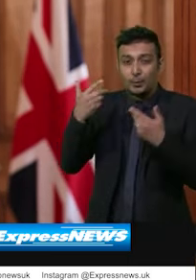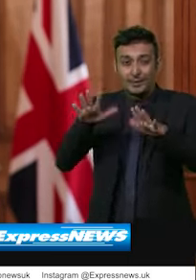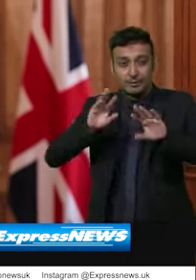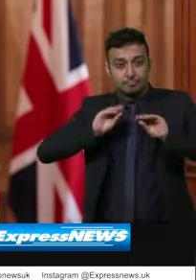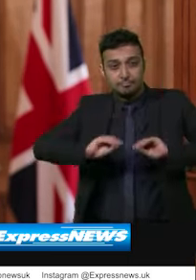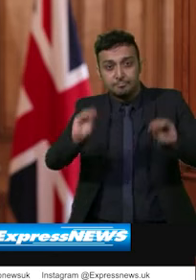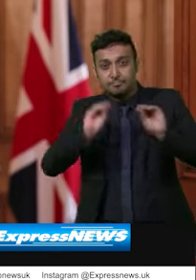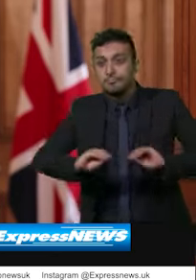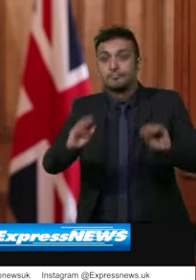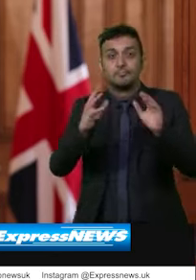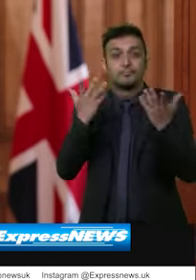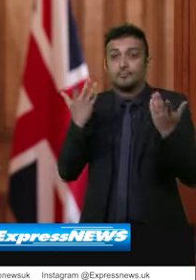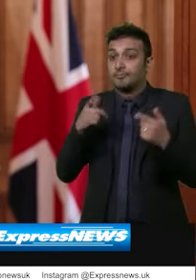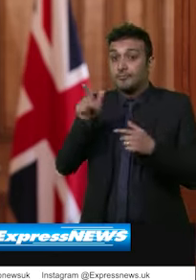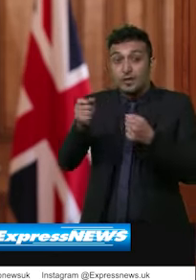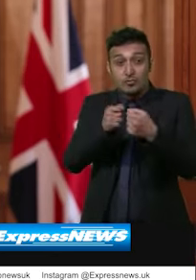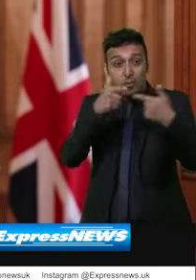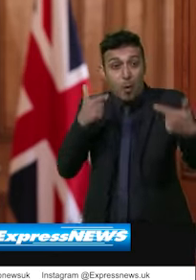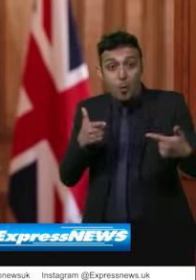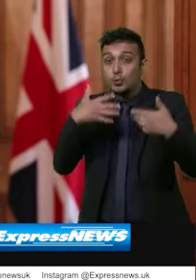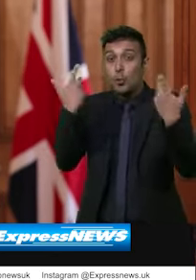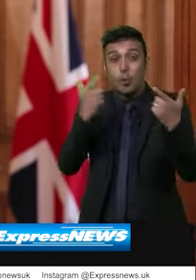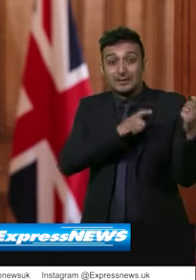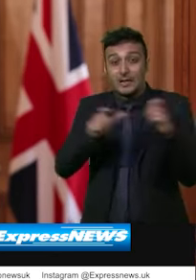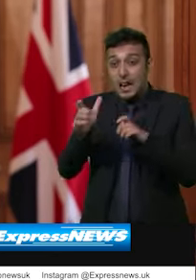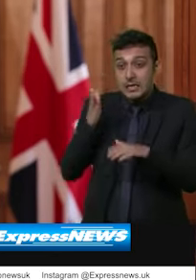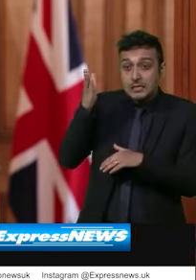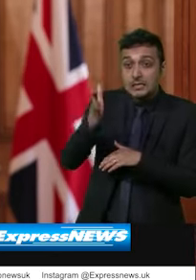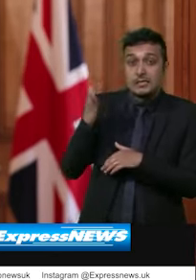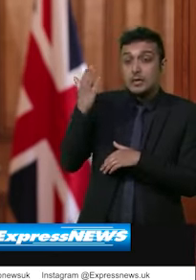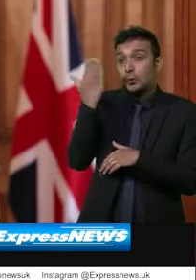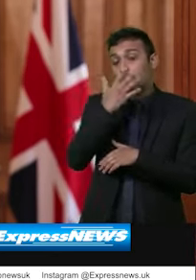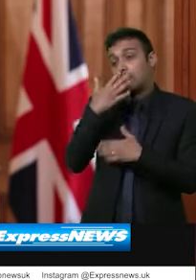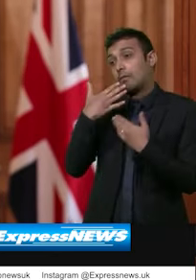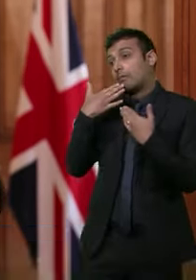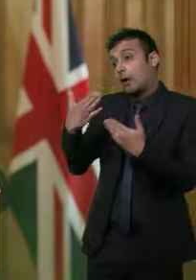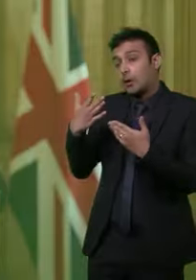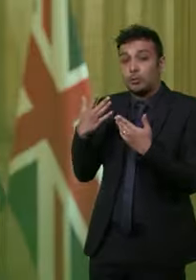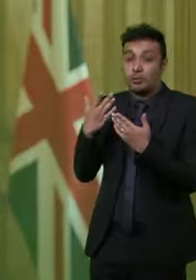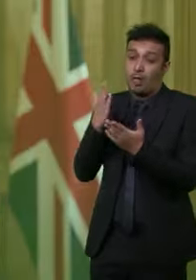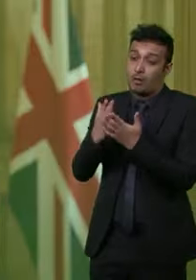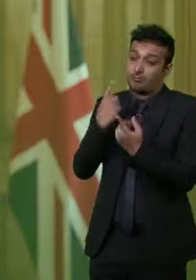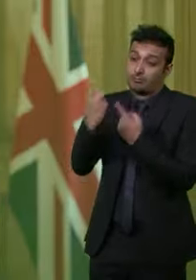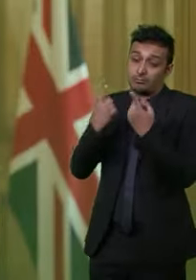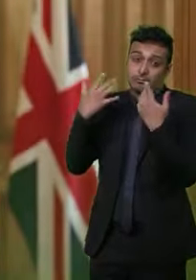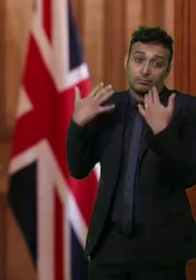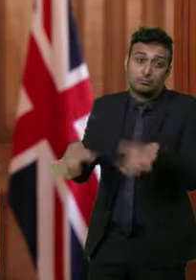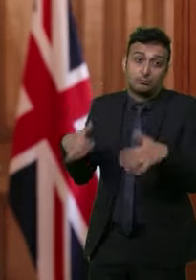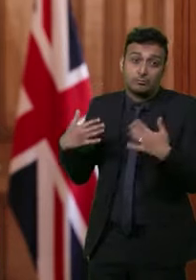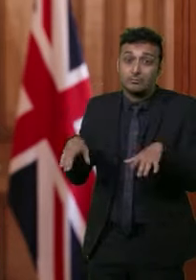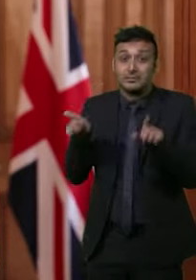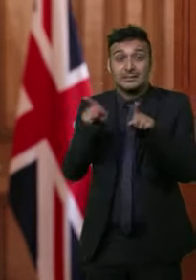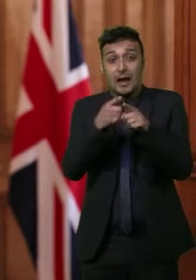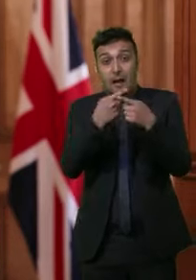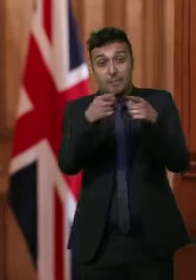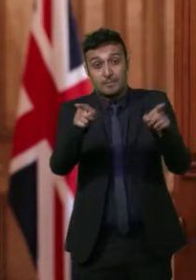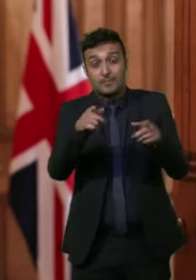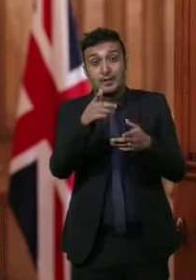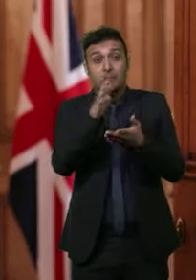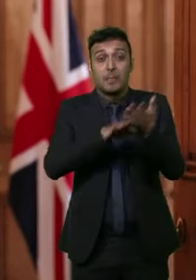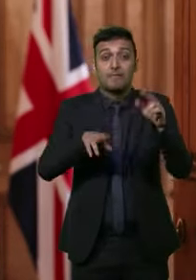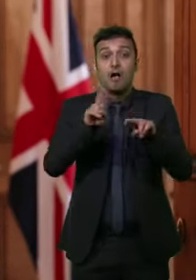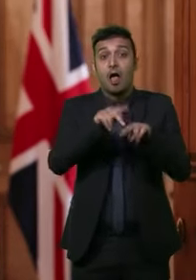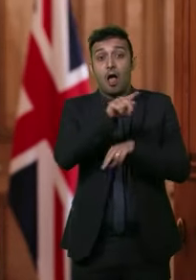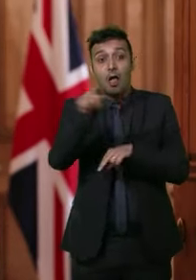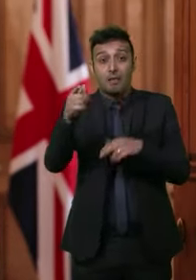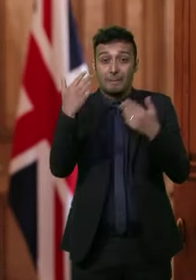tu trabajo ha sido asombroso y quiero agradecer a los padres ya todos los que han estado enseñando en casa que han